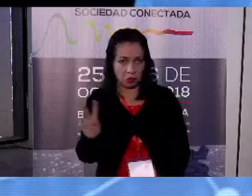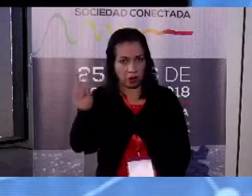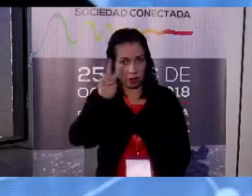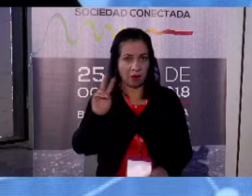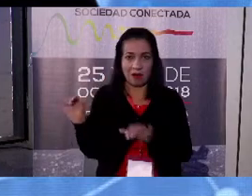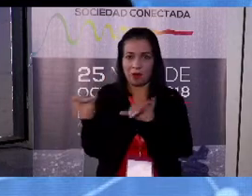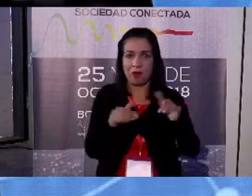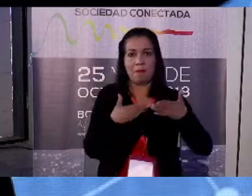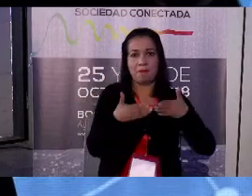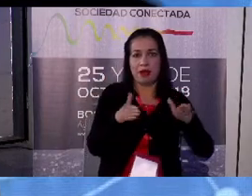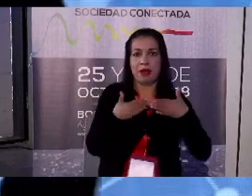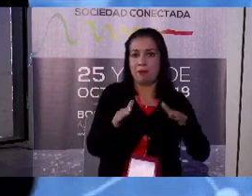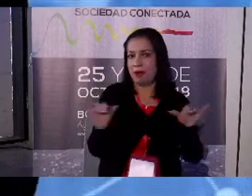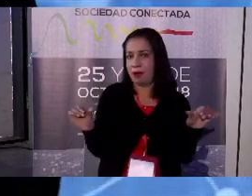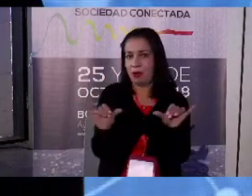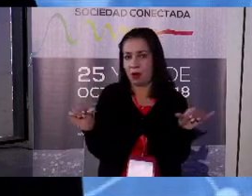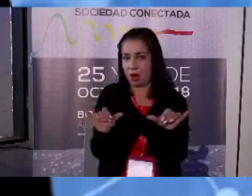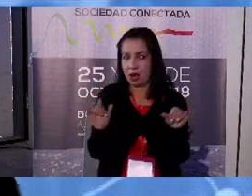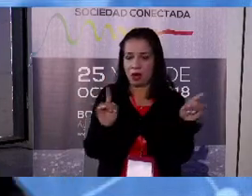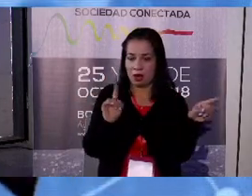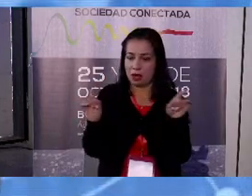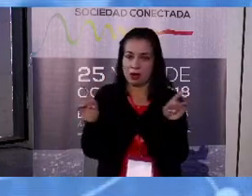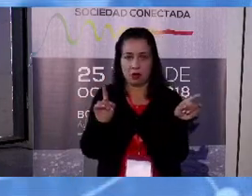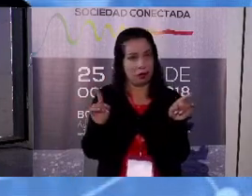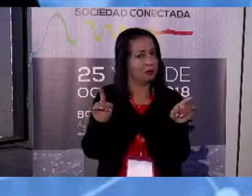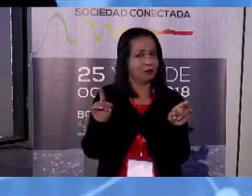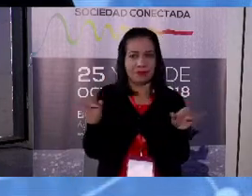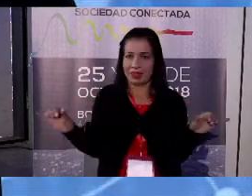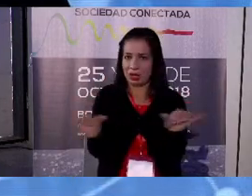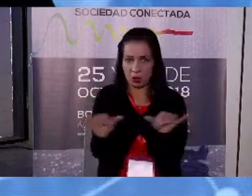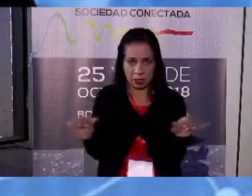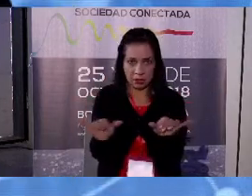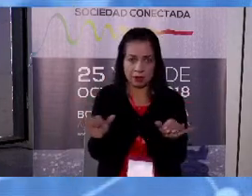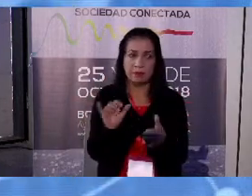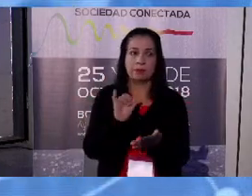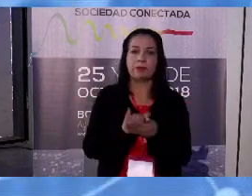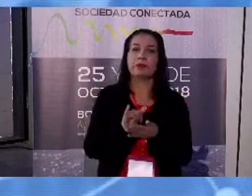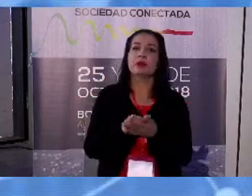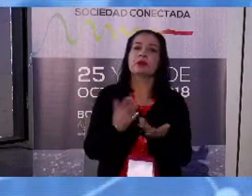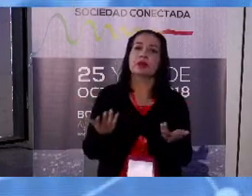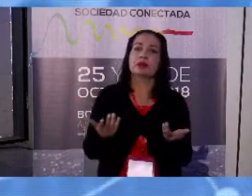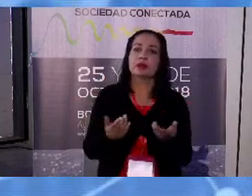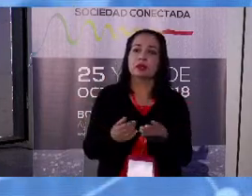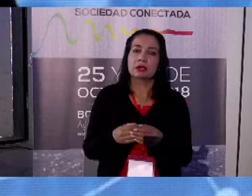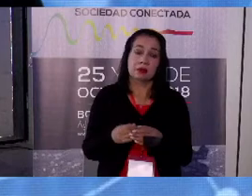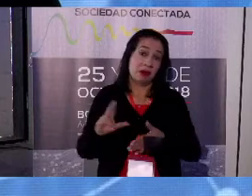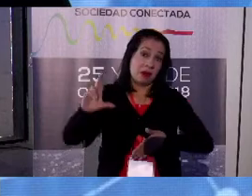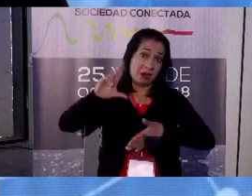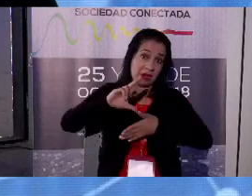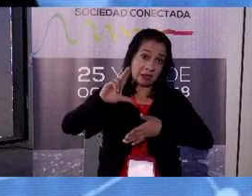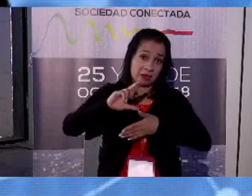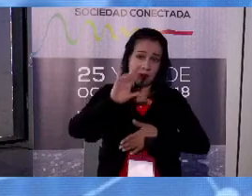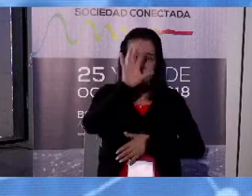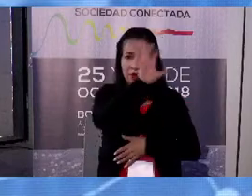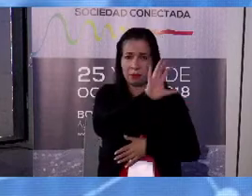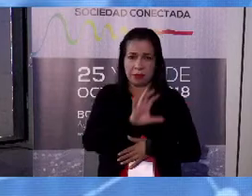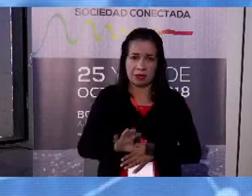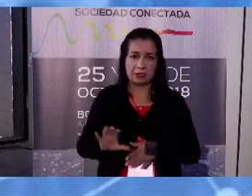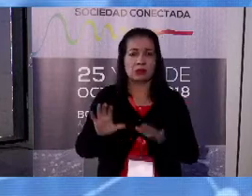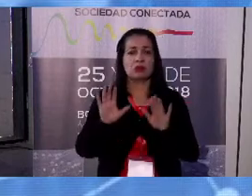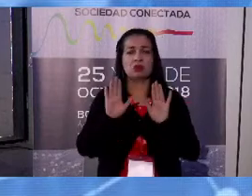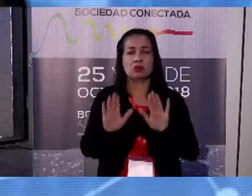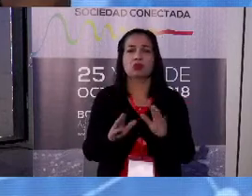hacen diferencia acá ya es lo mismo entonces digo quizás latinoamericana latinoamérica en general podría